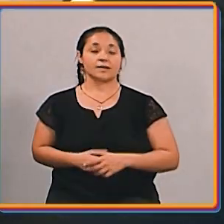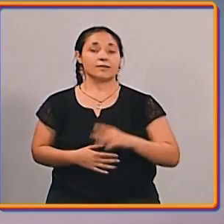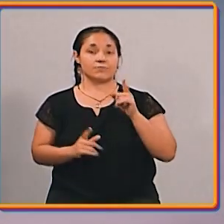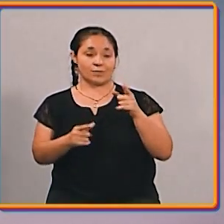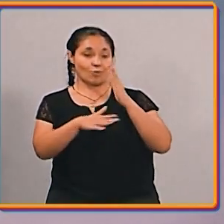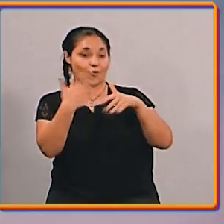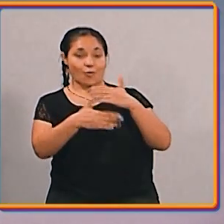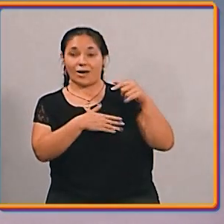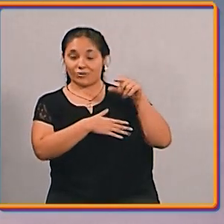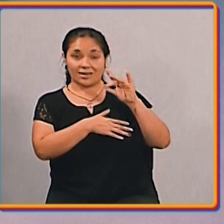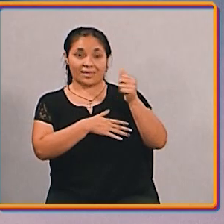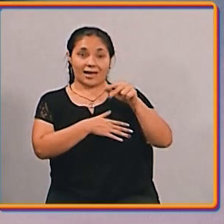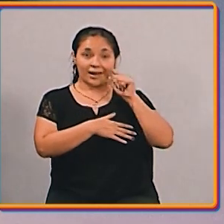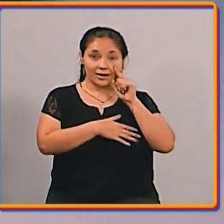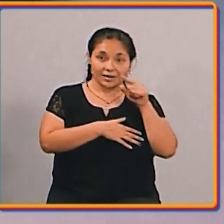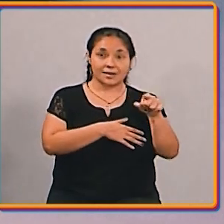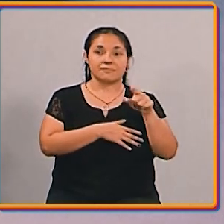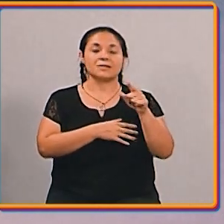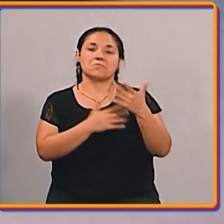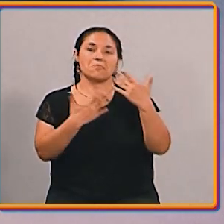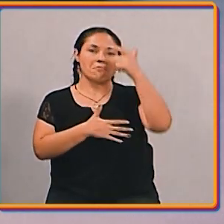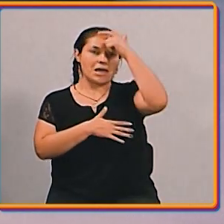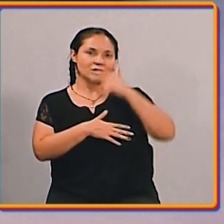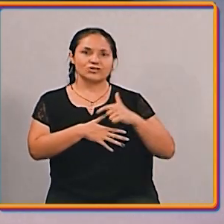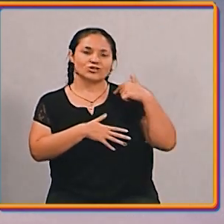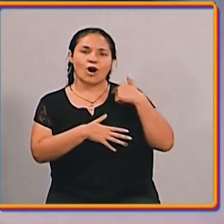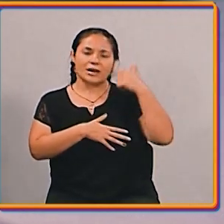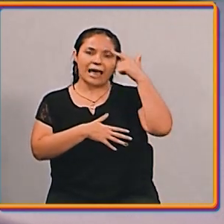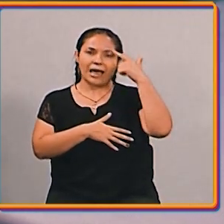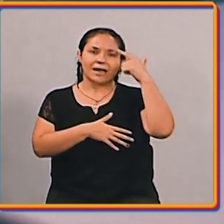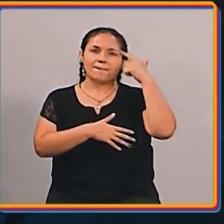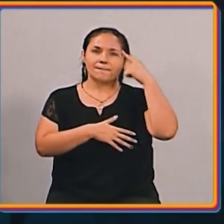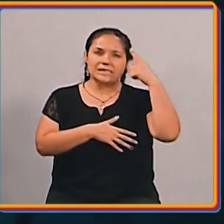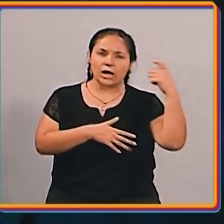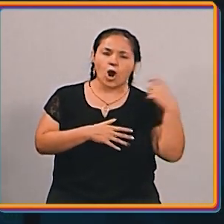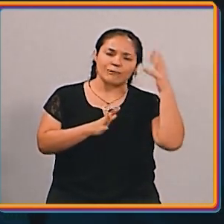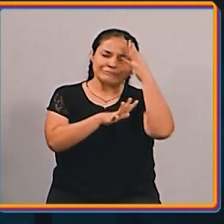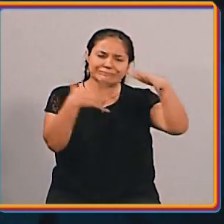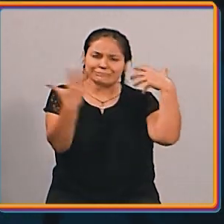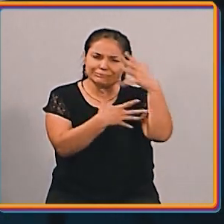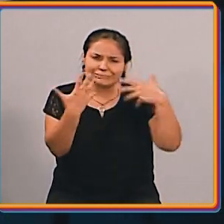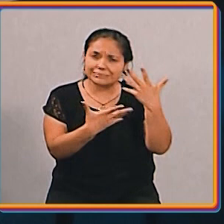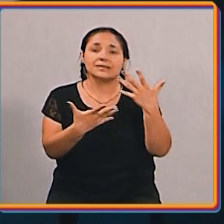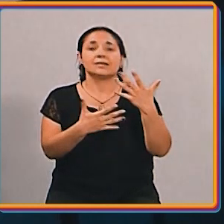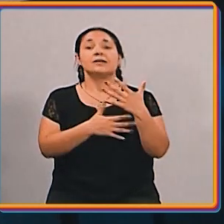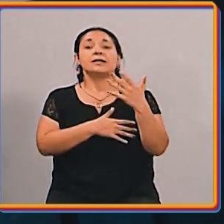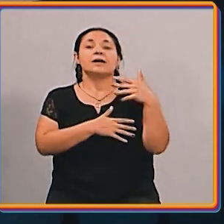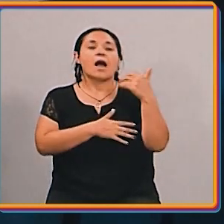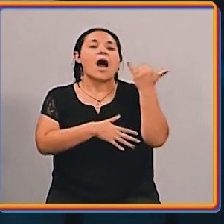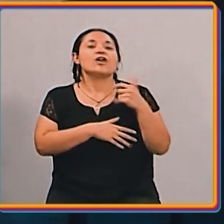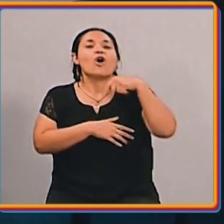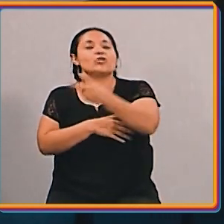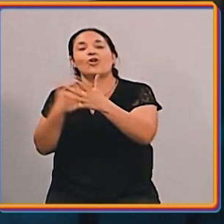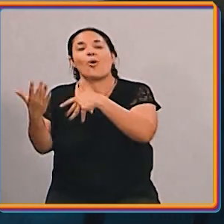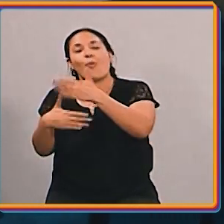Así como Dani nos propone ser parte de la psiquis de una persona atormentada, hay otros juegos de roles ocultos con temáticas